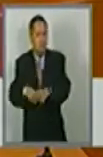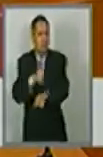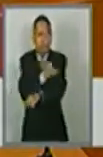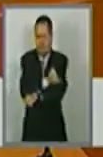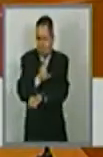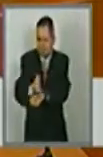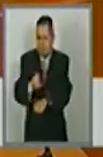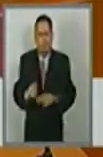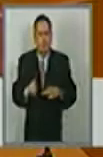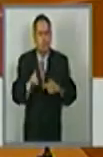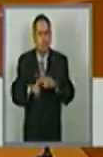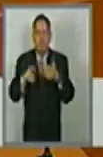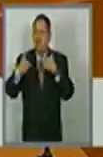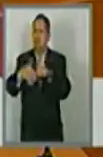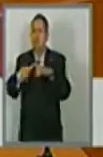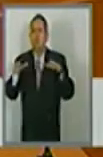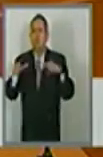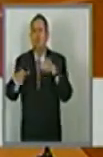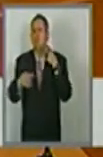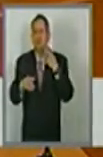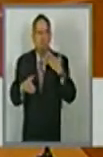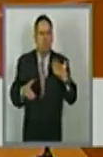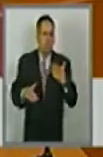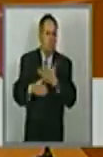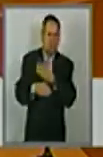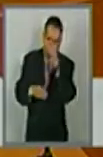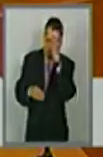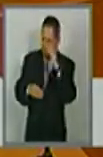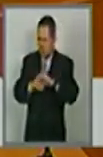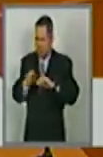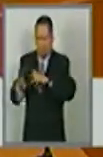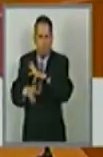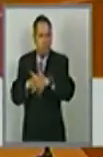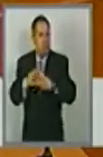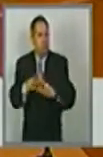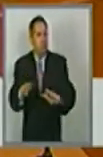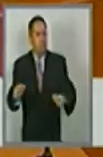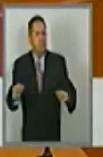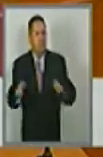Iztapalapa, impidiendo eventos políticos de